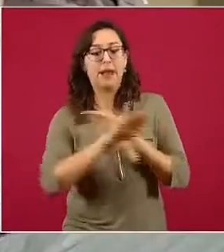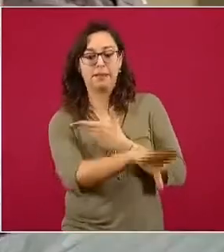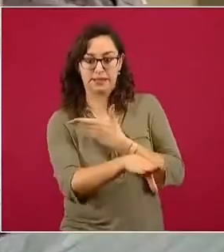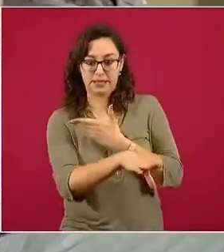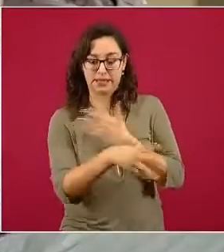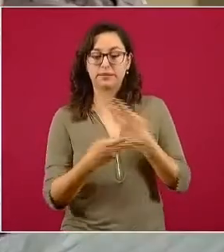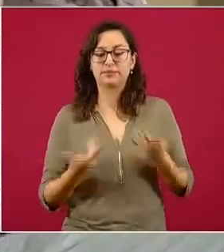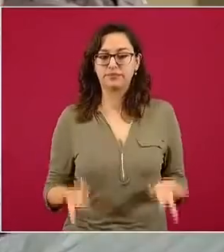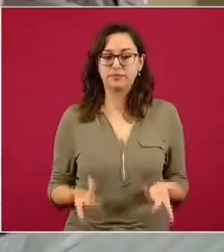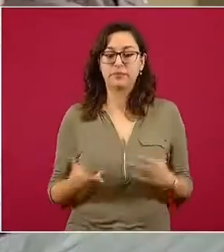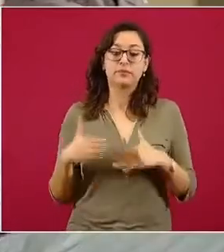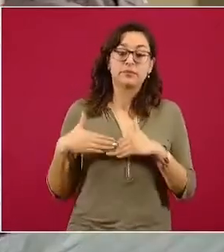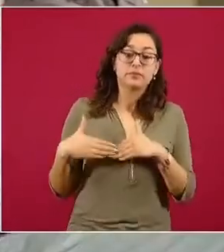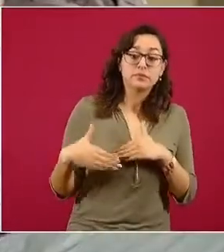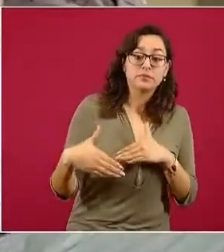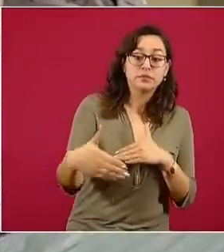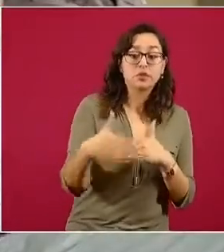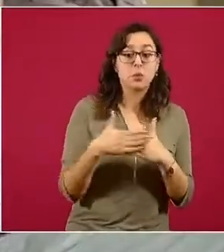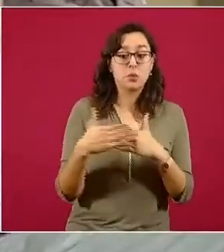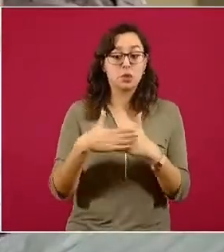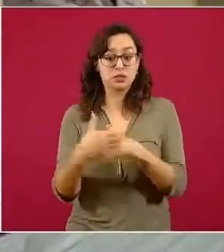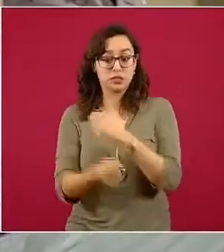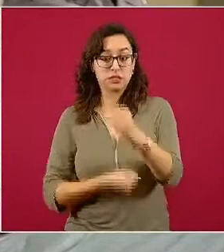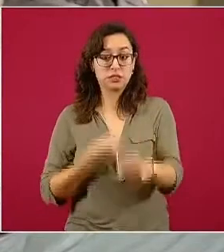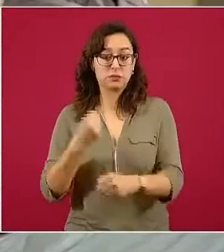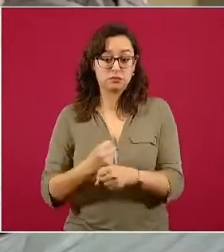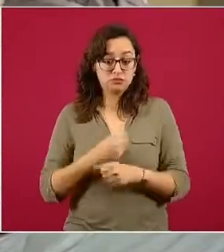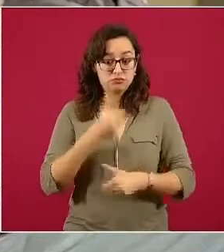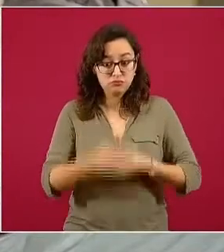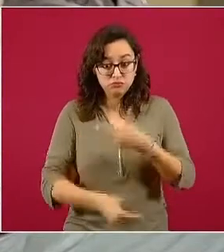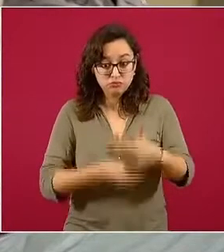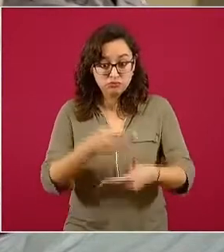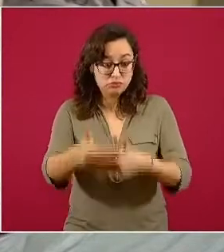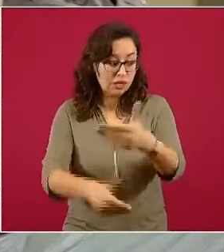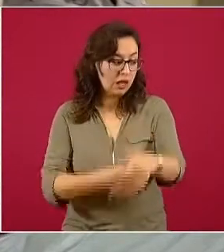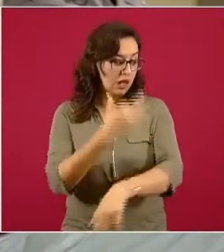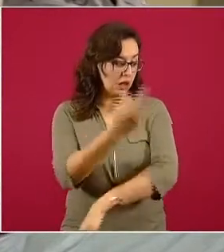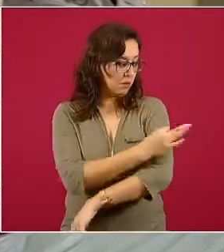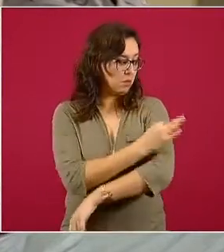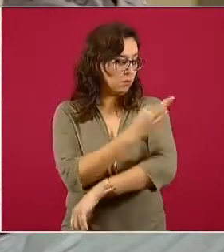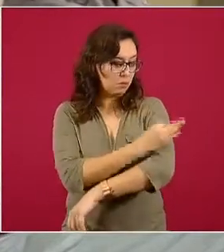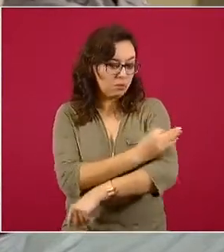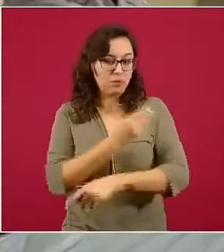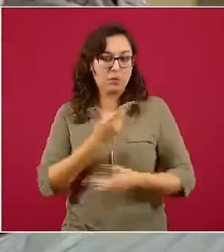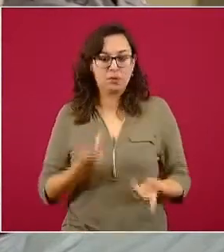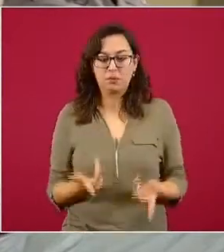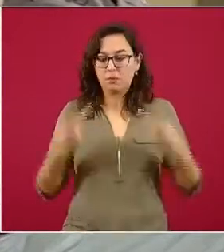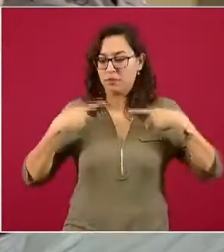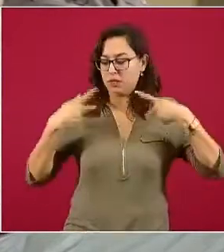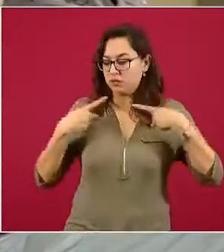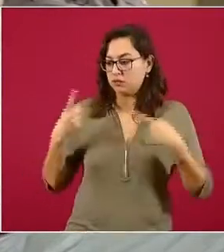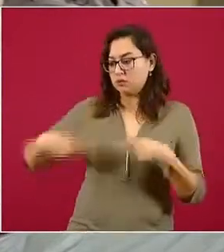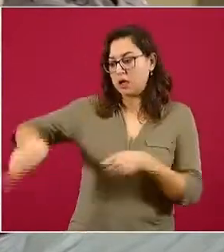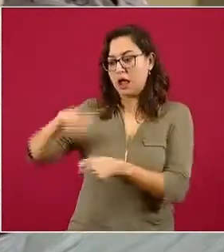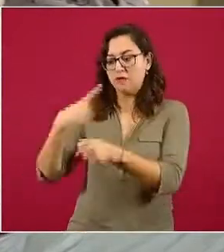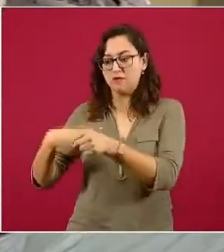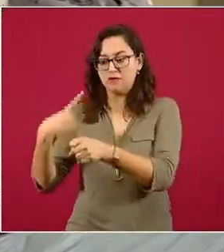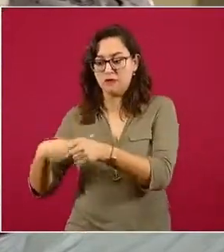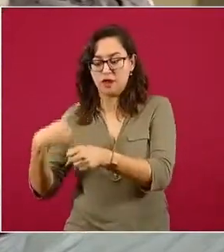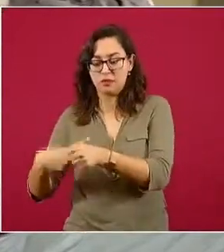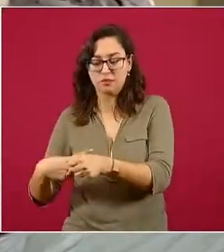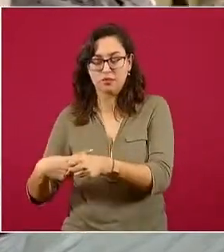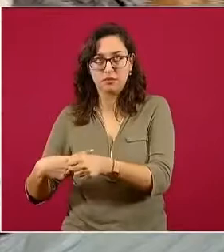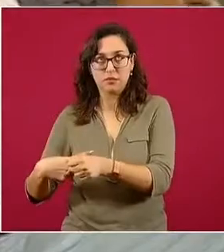transcurso del año que viene, que apliquen la vacuna y los que están positivos en los hospitales